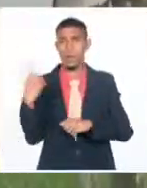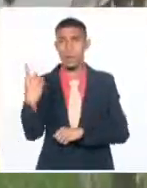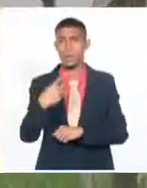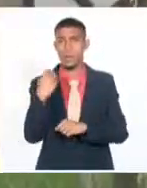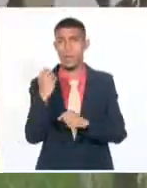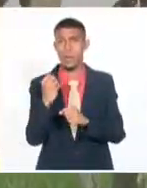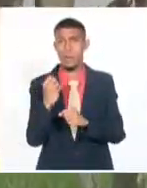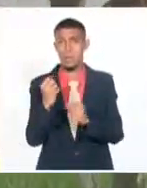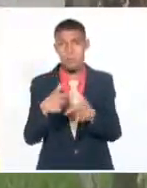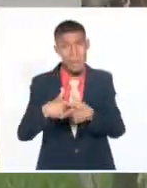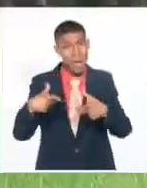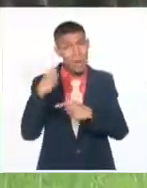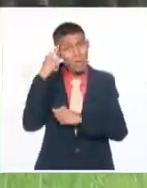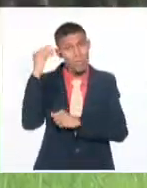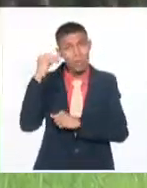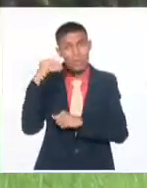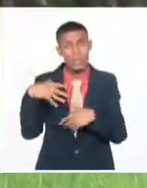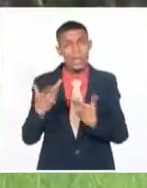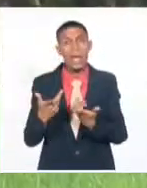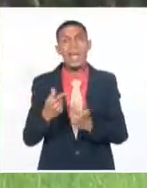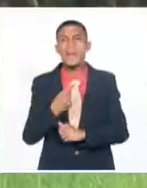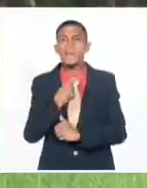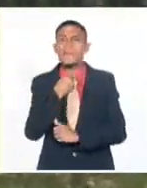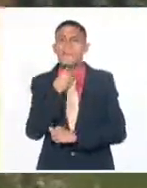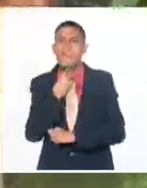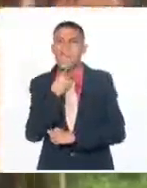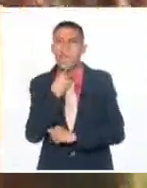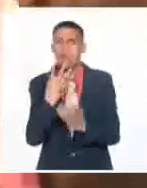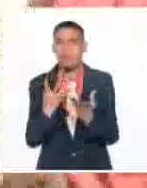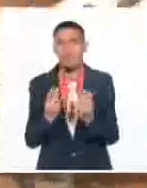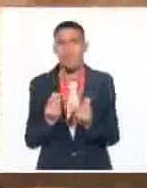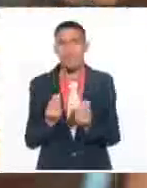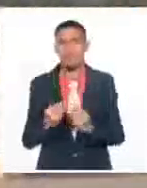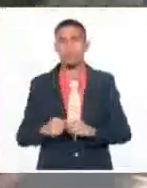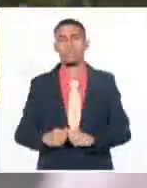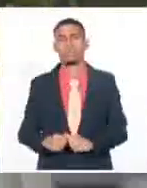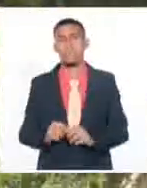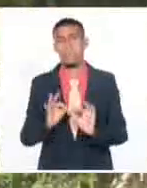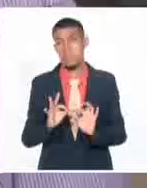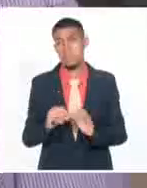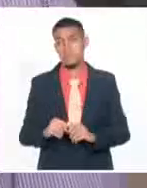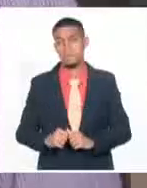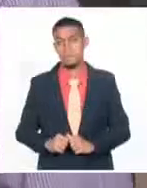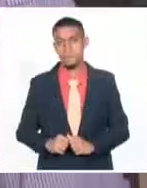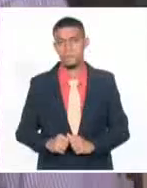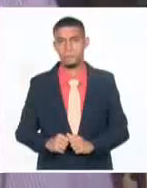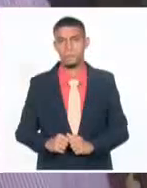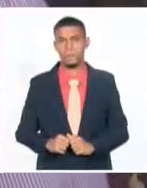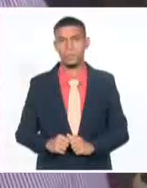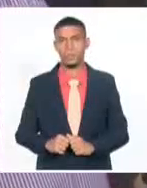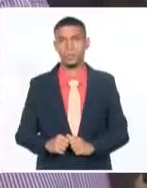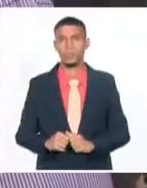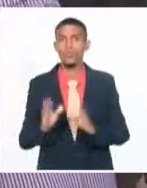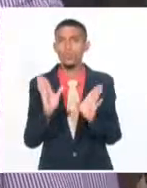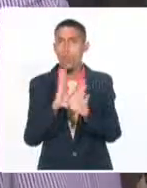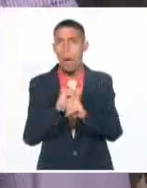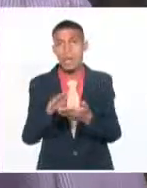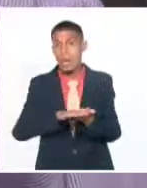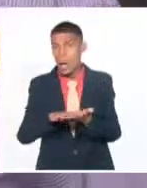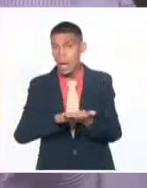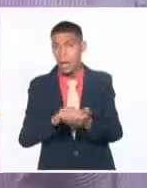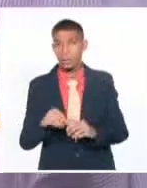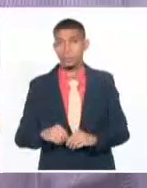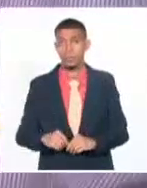preocupaciones son el envejecimiento y su poder adquisitivo para satisfacer las necesidades básicas. Sin recursos,